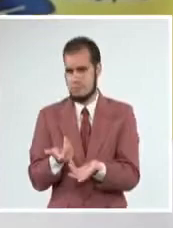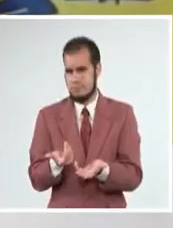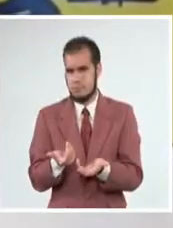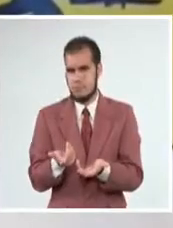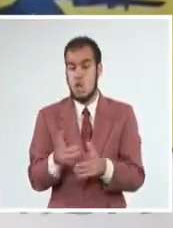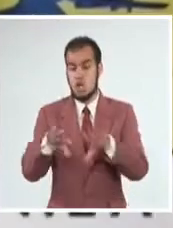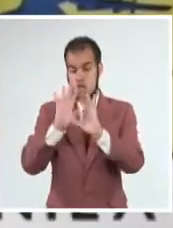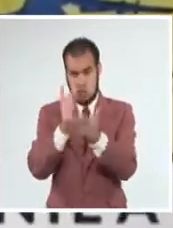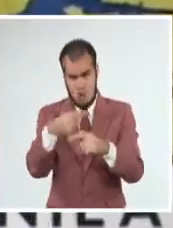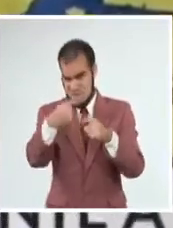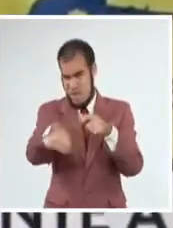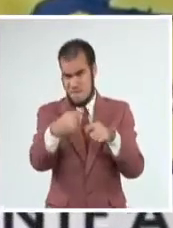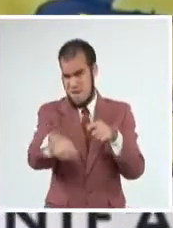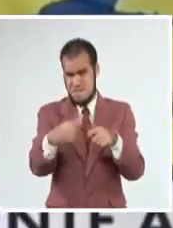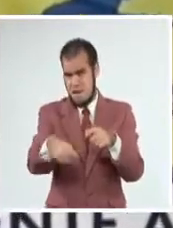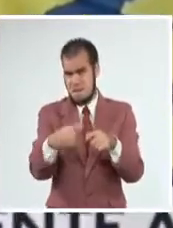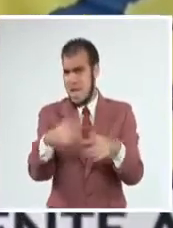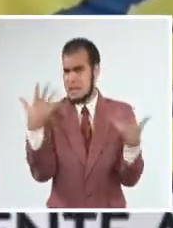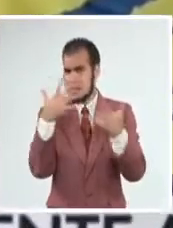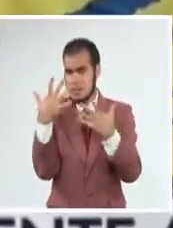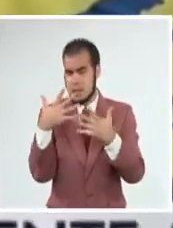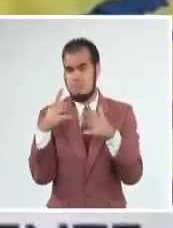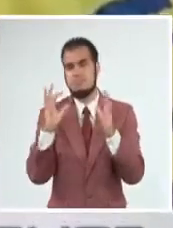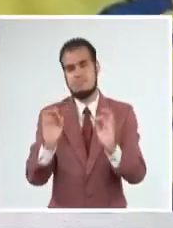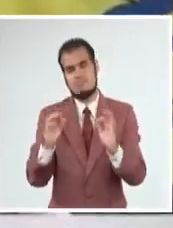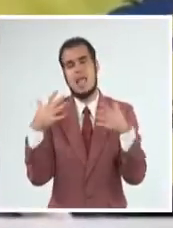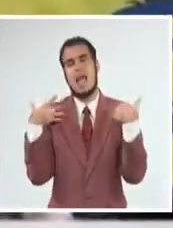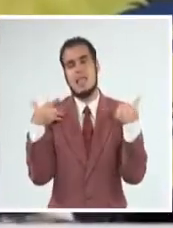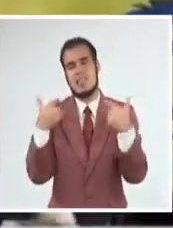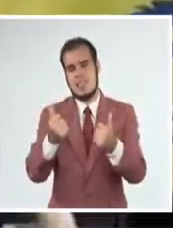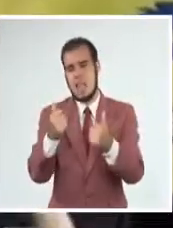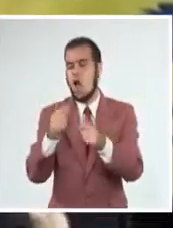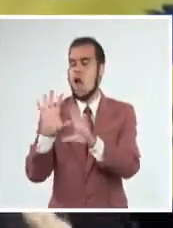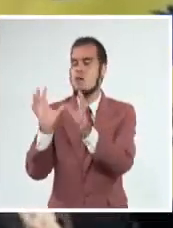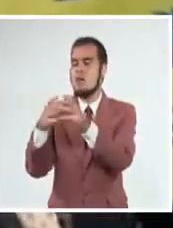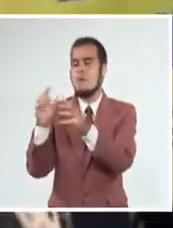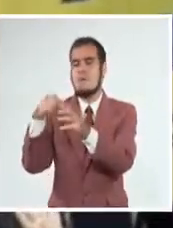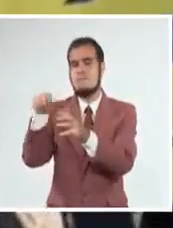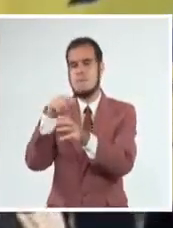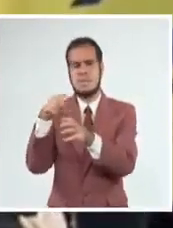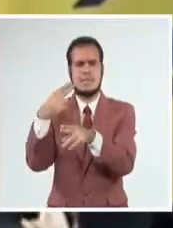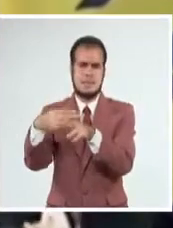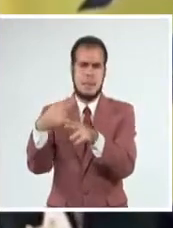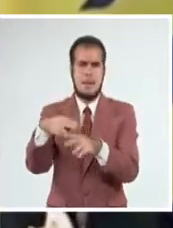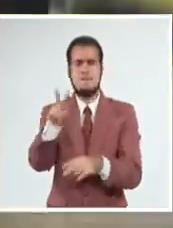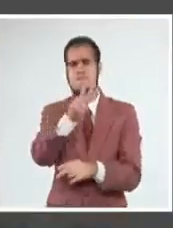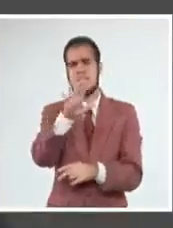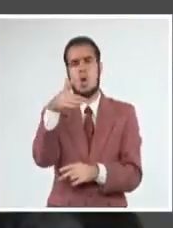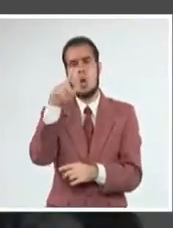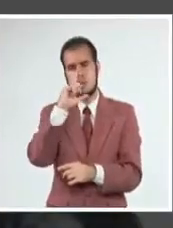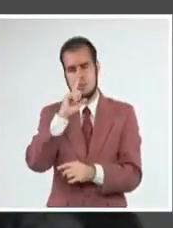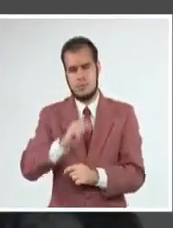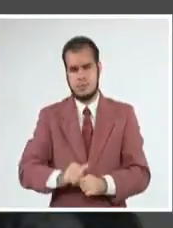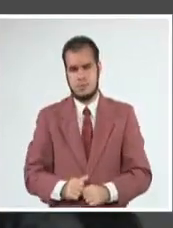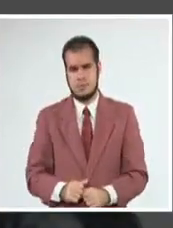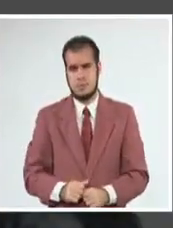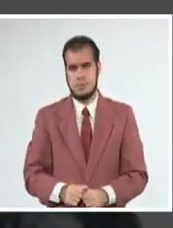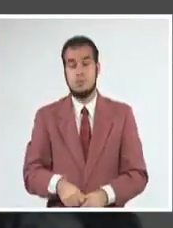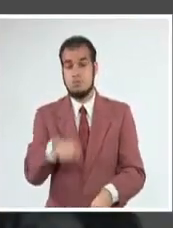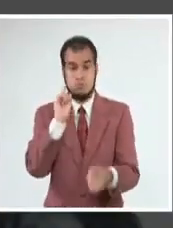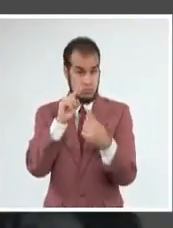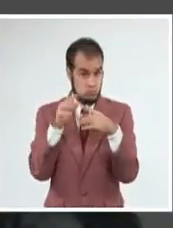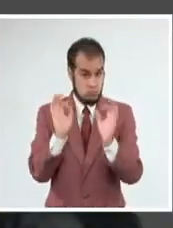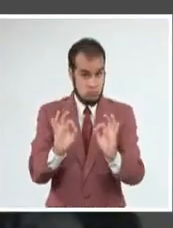financiera y materialmente por el Directorio Democrático y la Brigada 2506. Con este propósito,